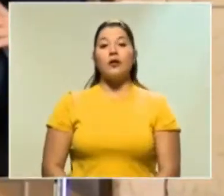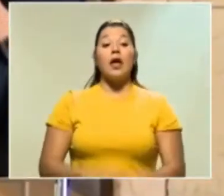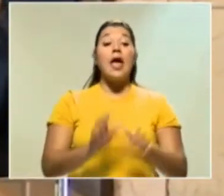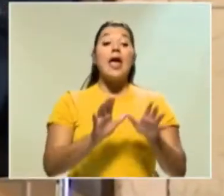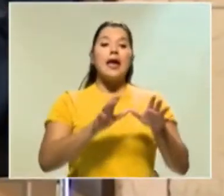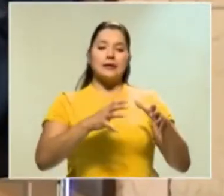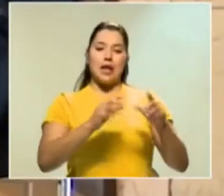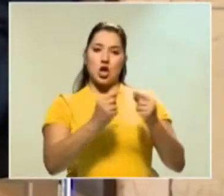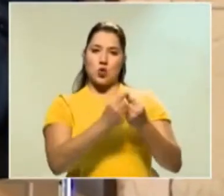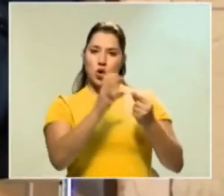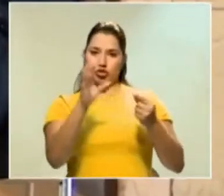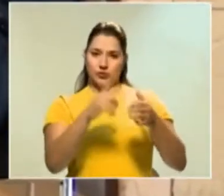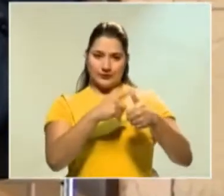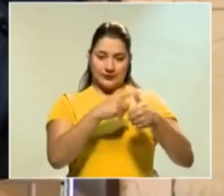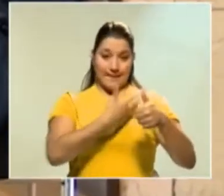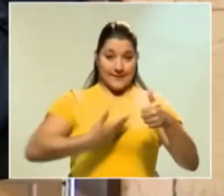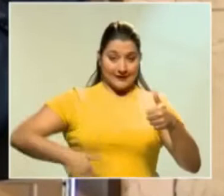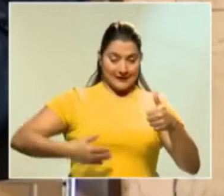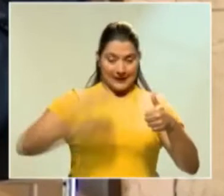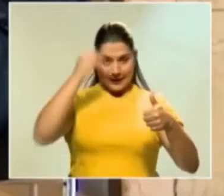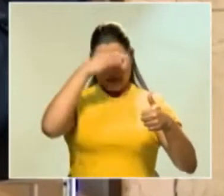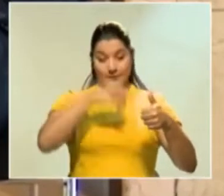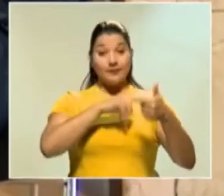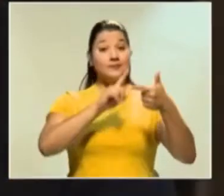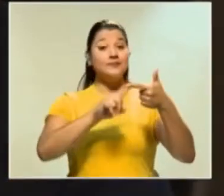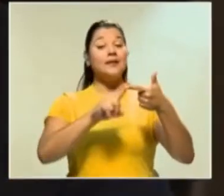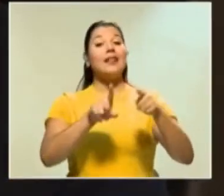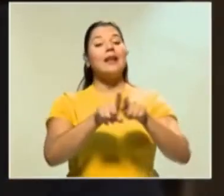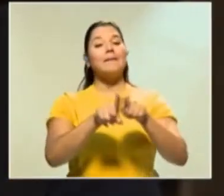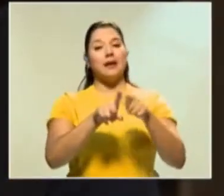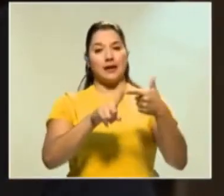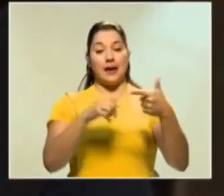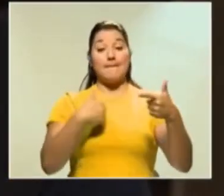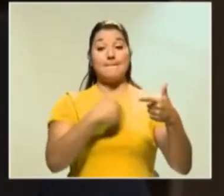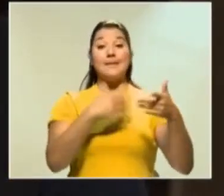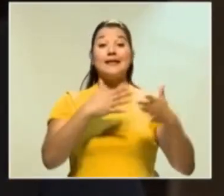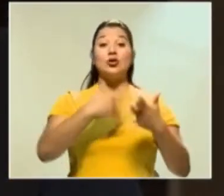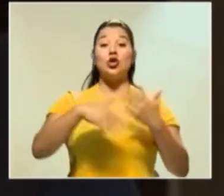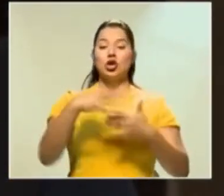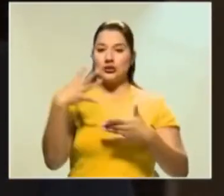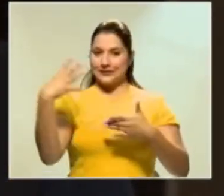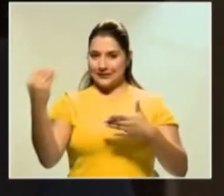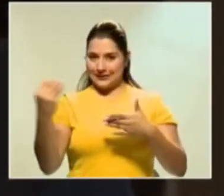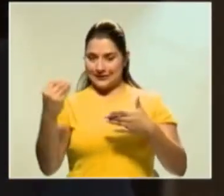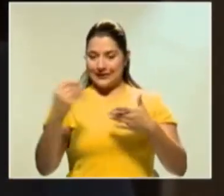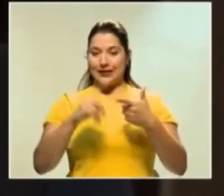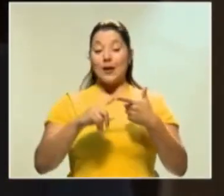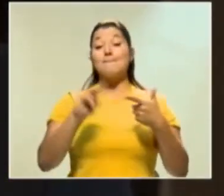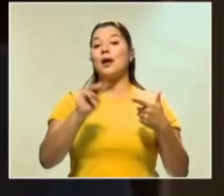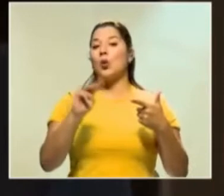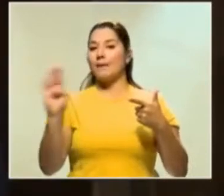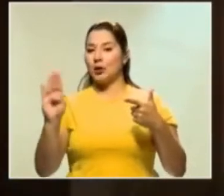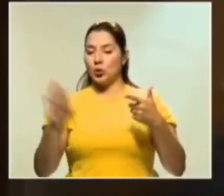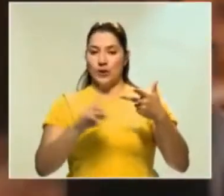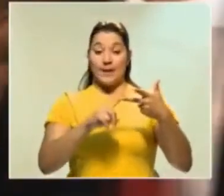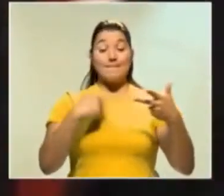de Costa Rica estaba encabezada por el presidente Alvarado, pero además iban a asistir el ministro de Relaciones Exteriores y Culto Manuel Ventura,